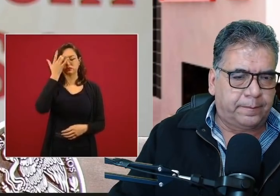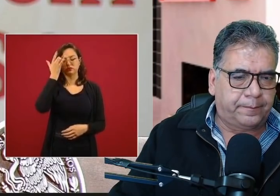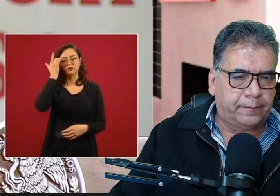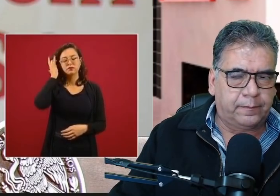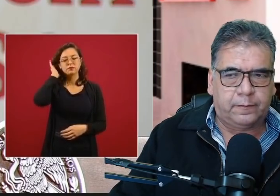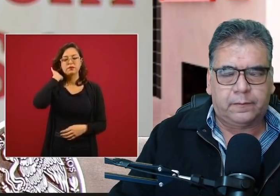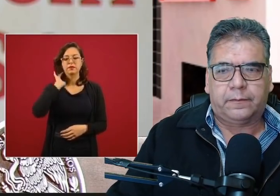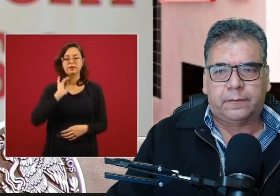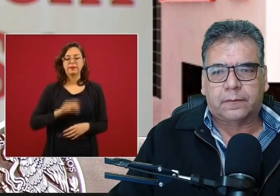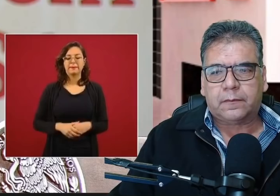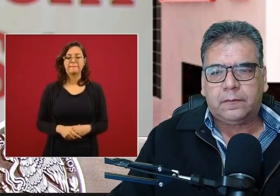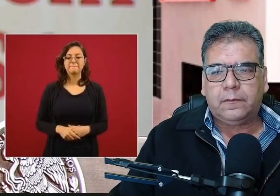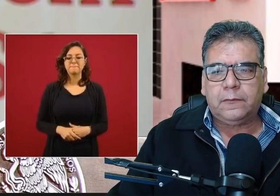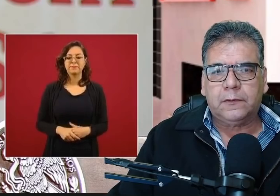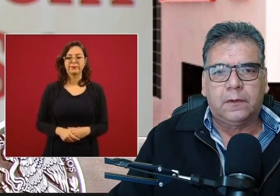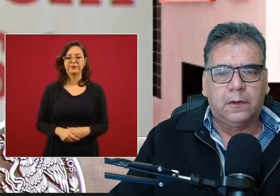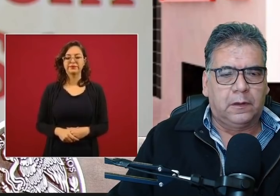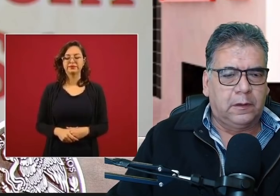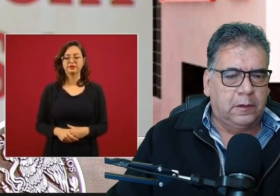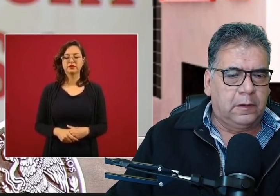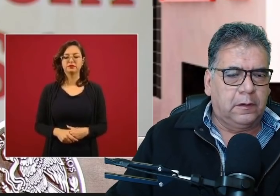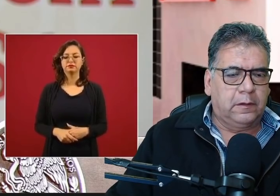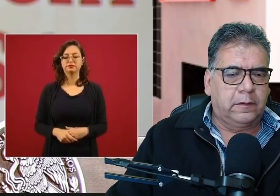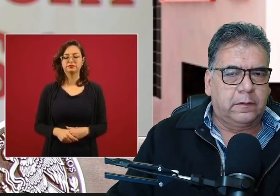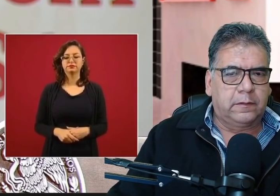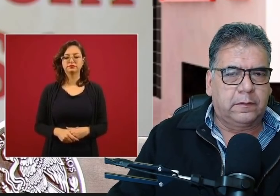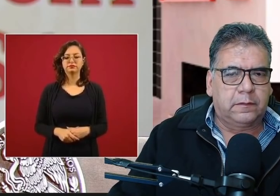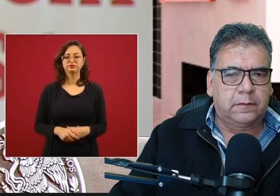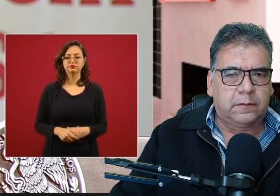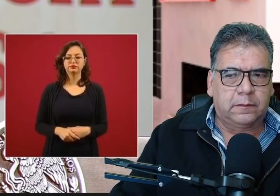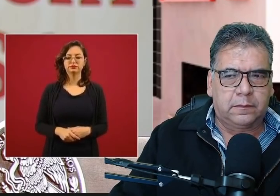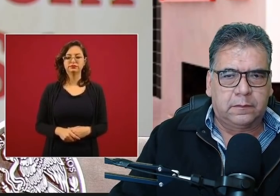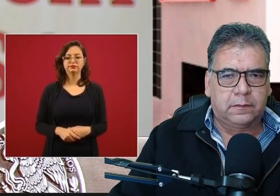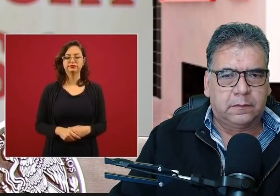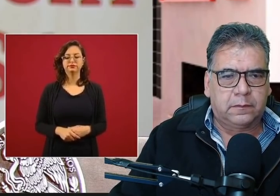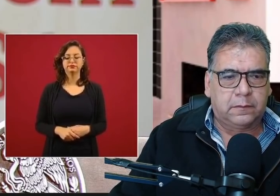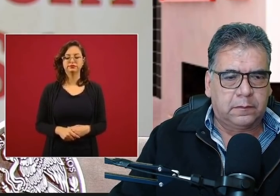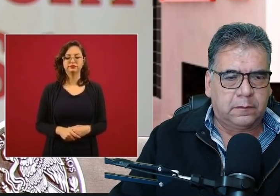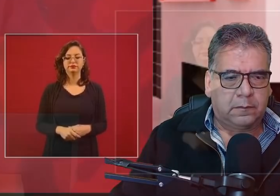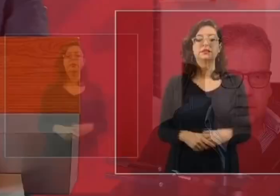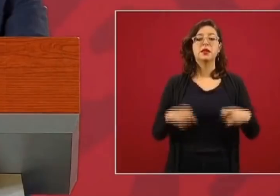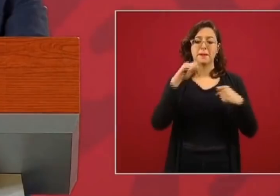Agradezco también el apoyo de los empresarios